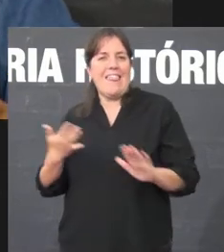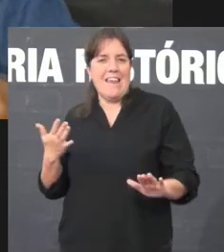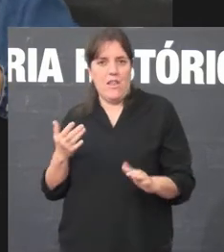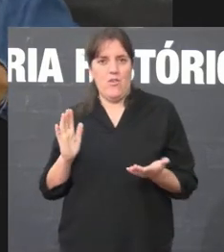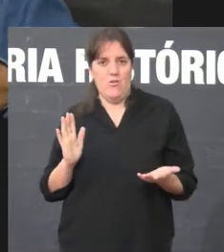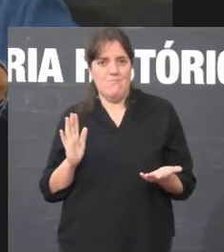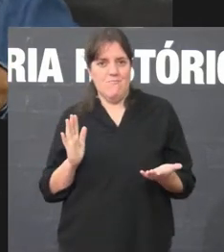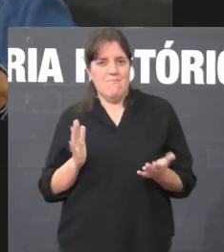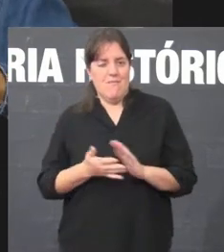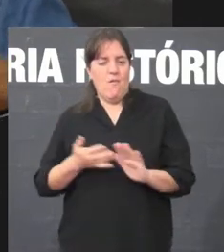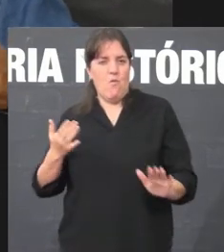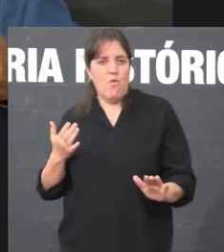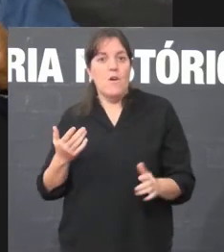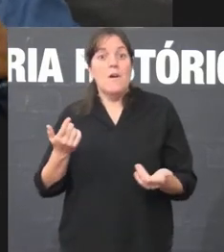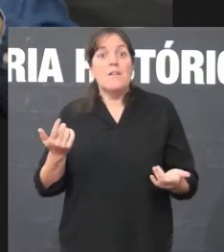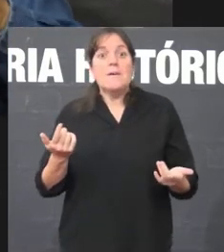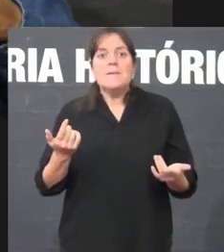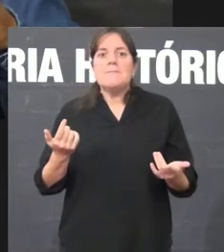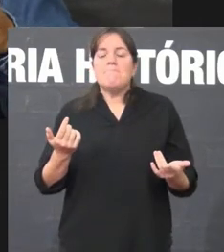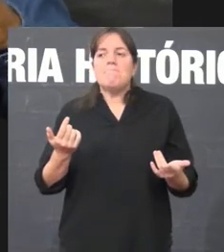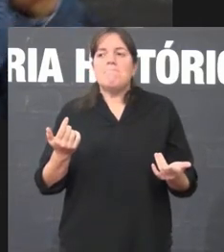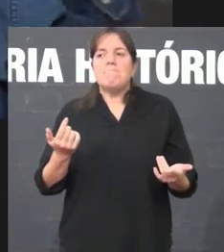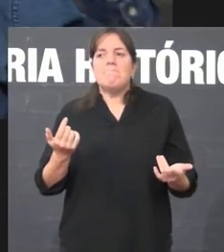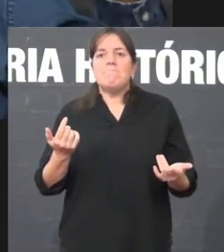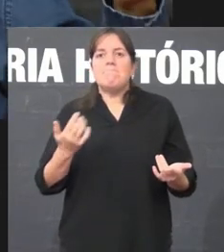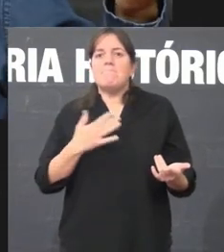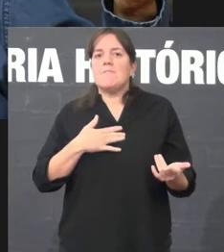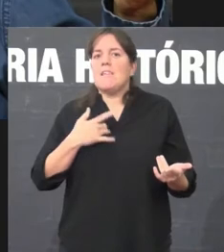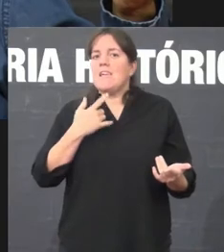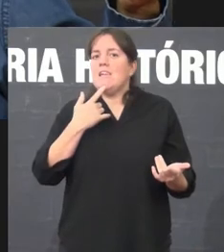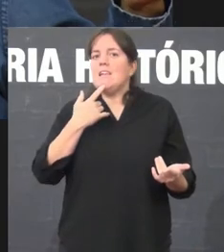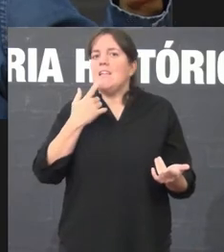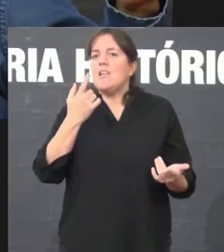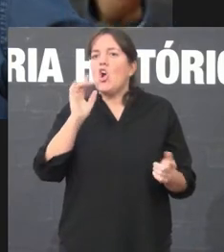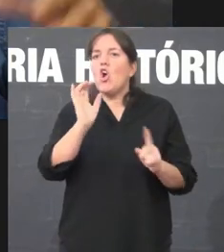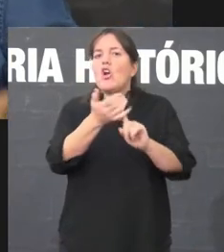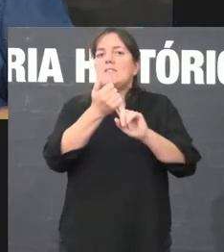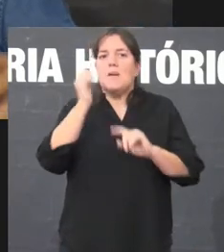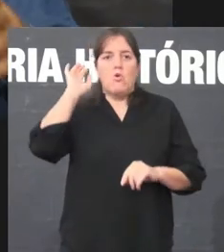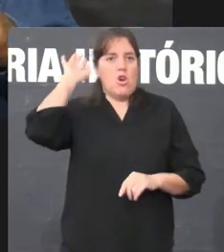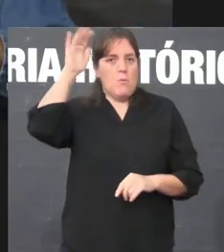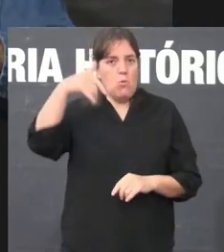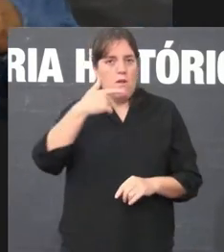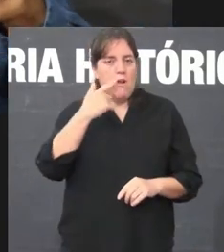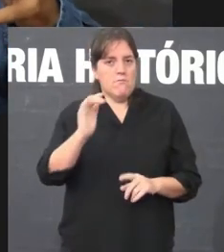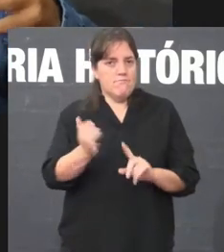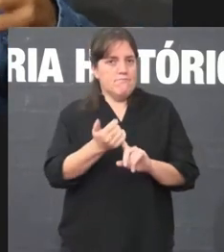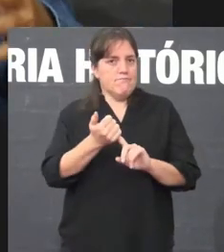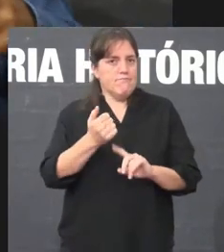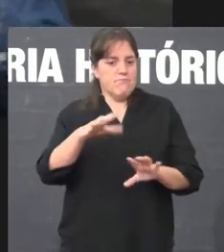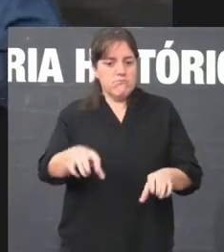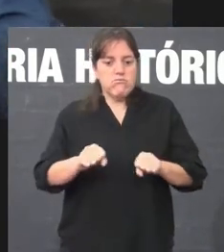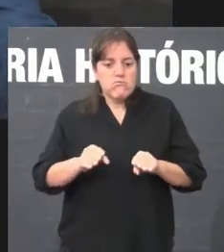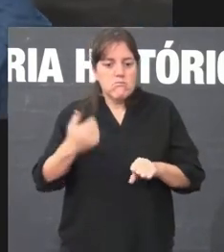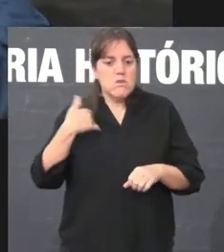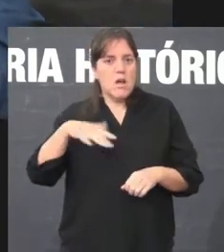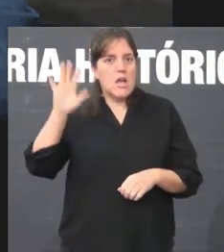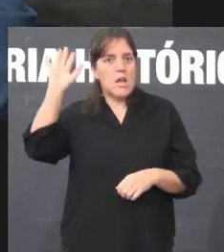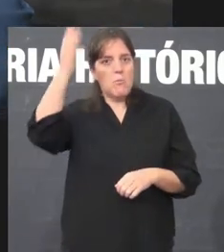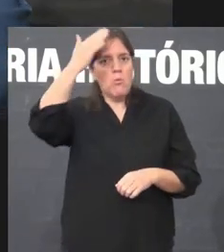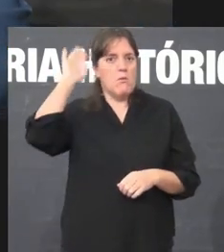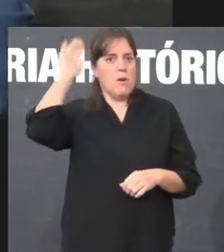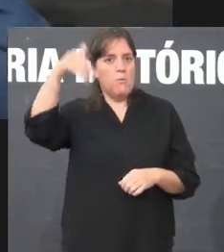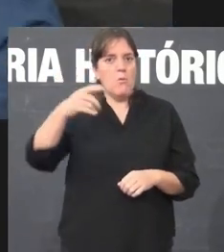hecho, no hemos conquistado la República. De hecho, no hemos sido capaces